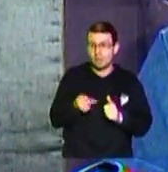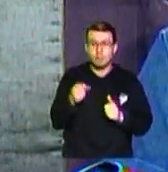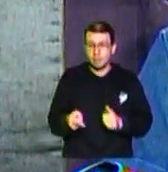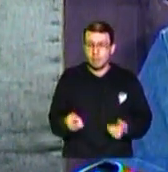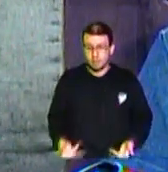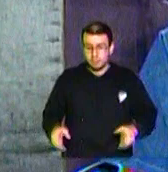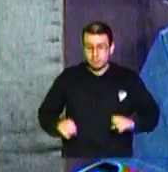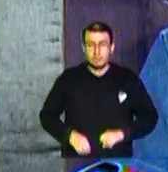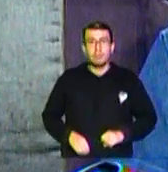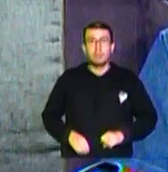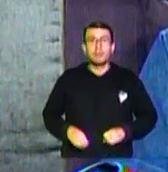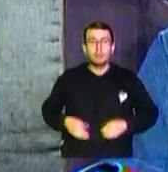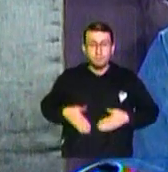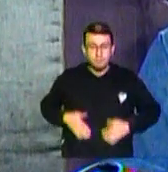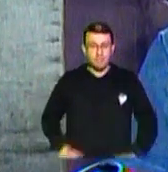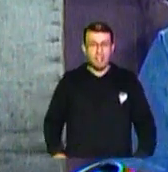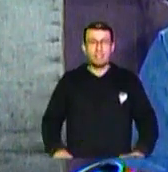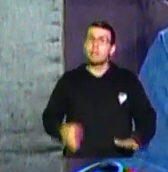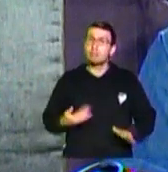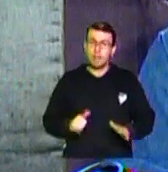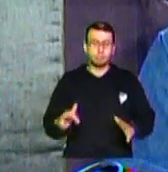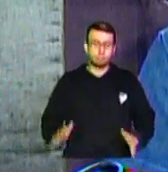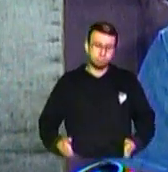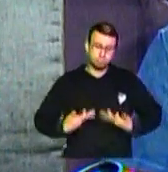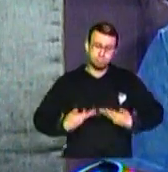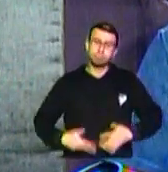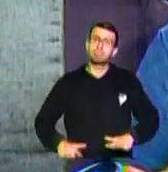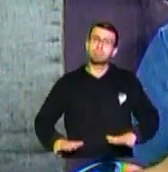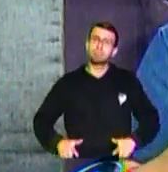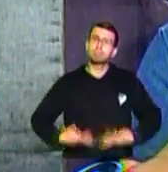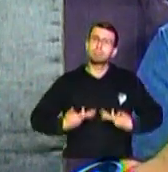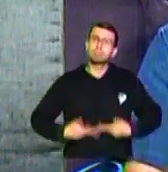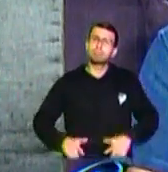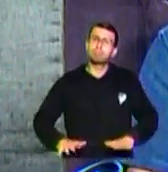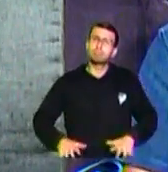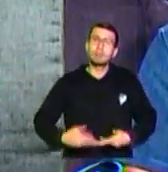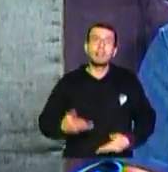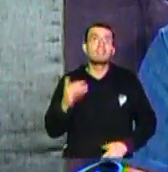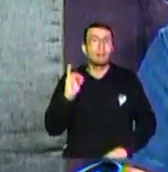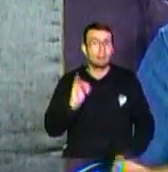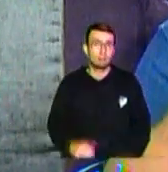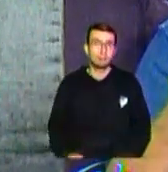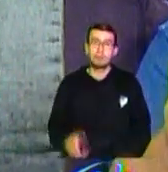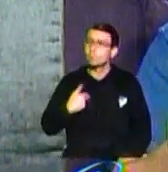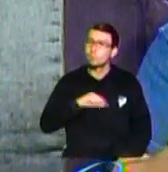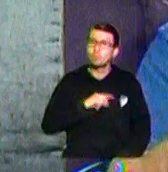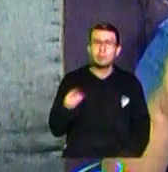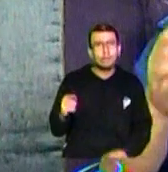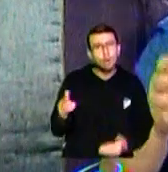una falda y solamente. O sea, todo lo que hagamos en